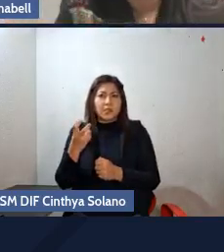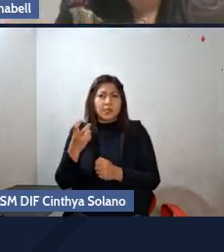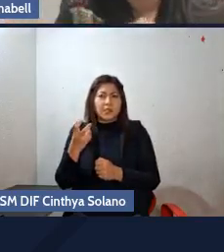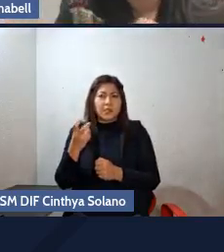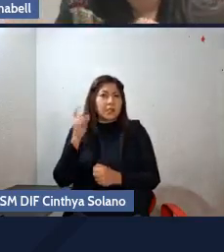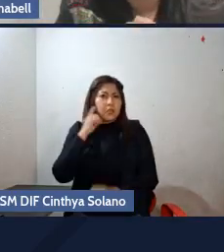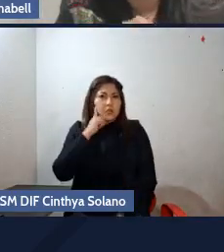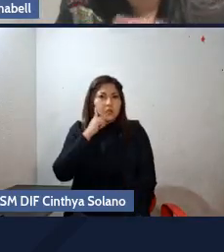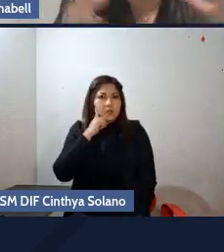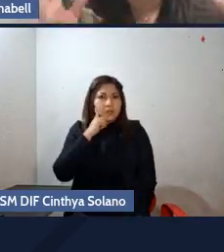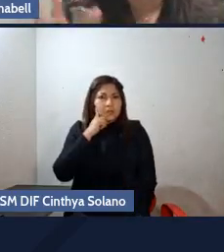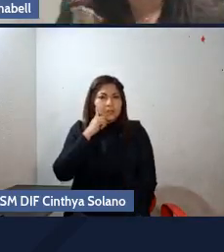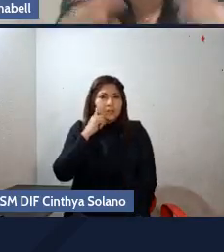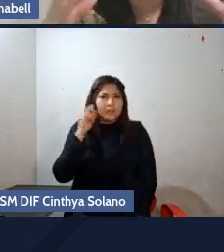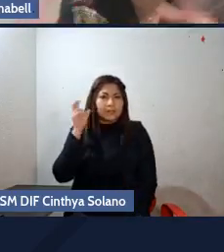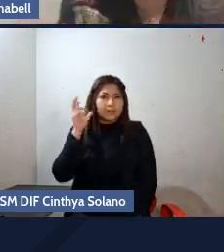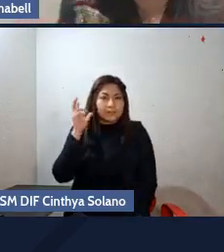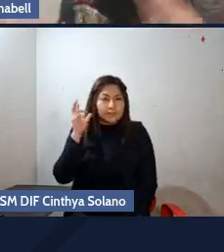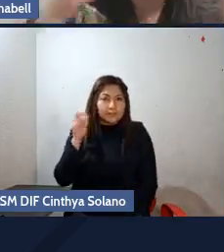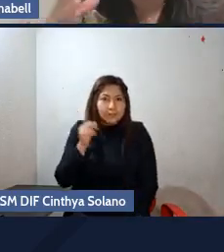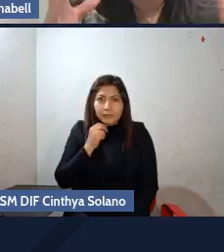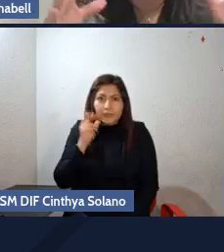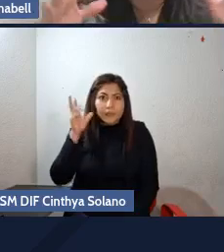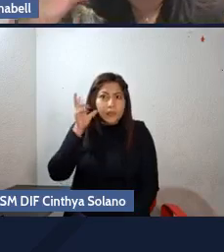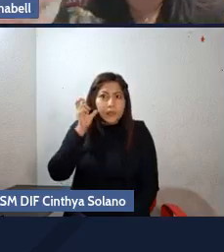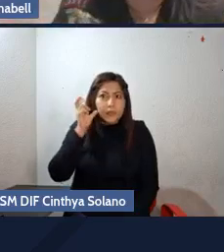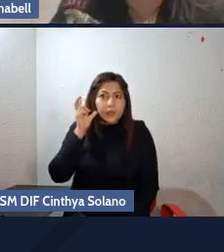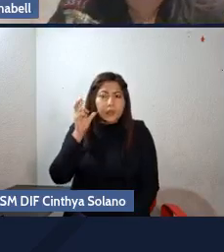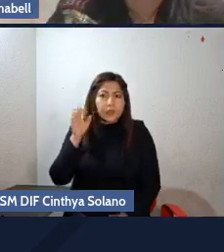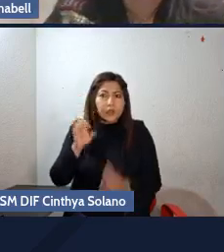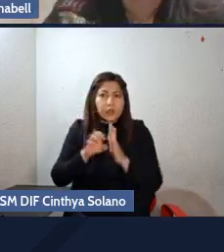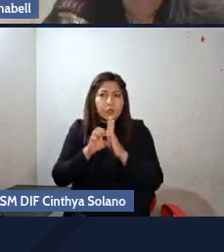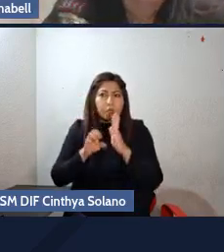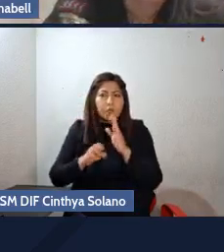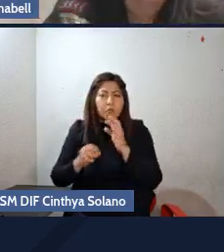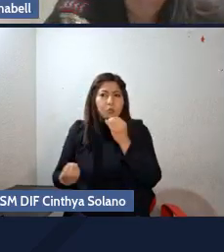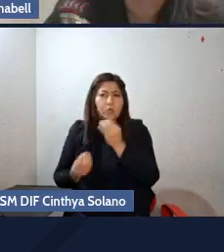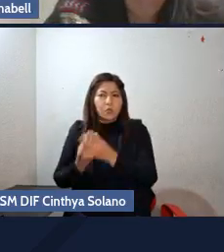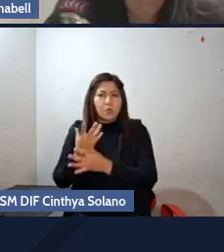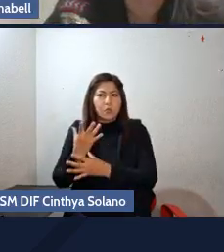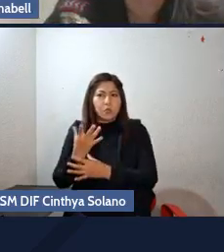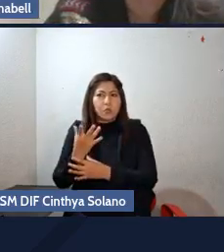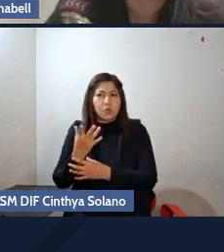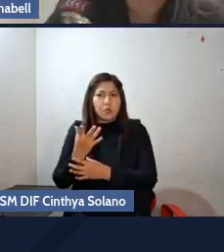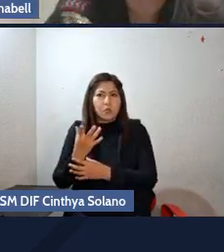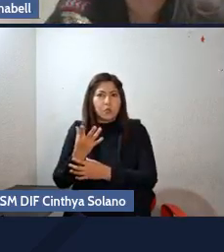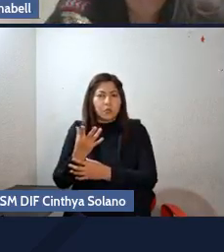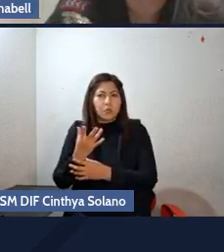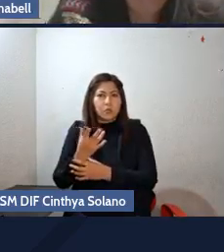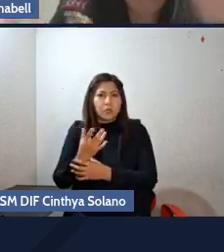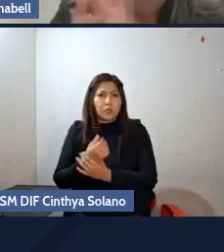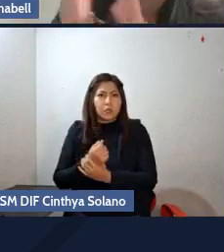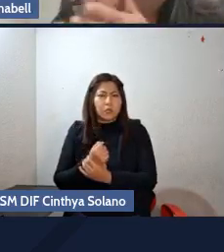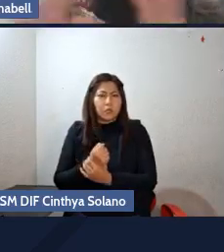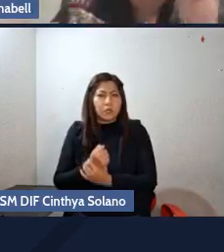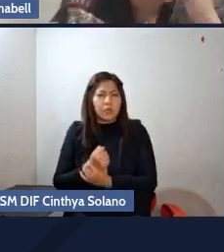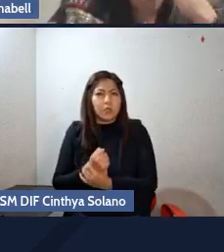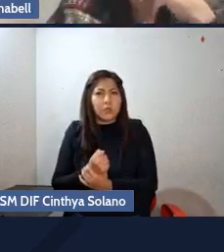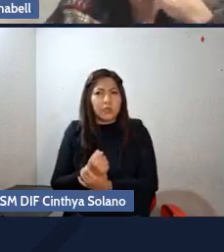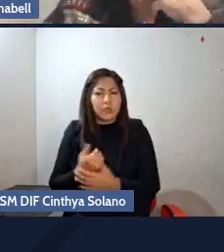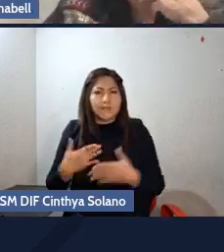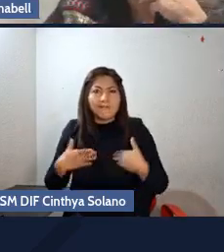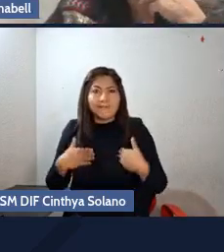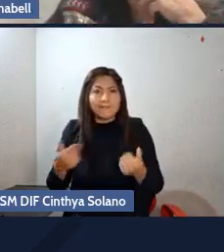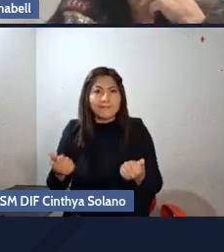en dado momento pues saldría de la casa, no tomar quisiera, y muchas veces tengo entendido que en la cuestión de